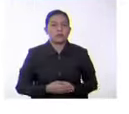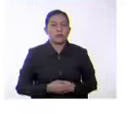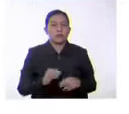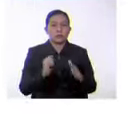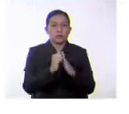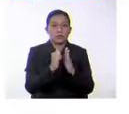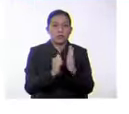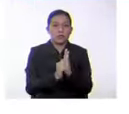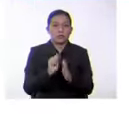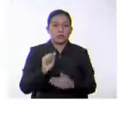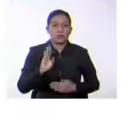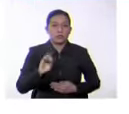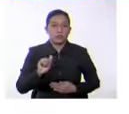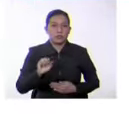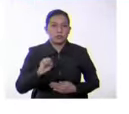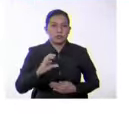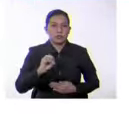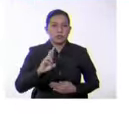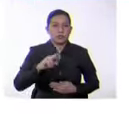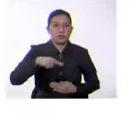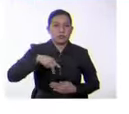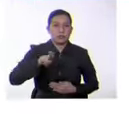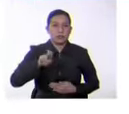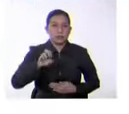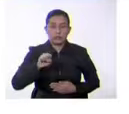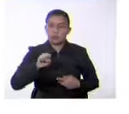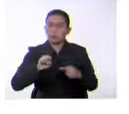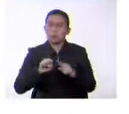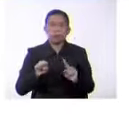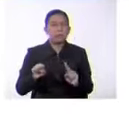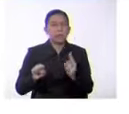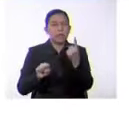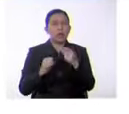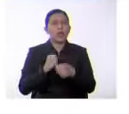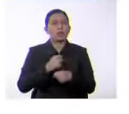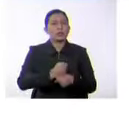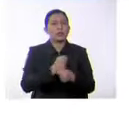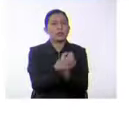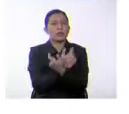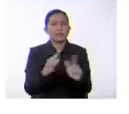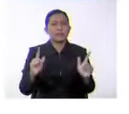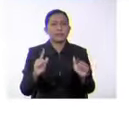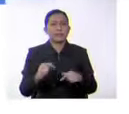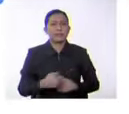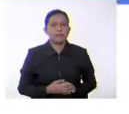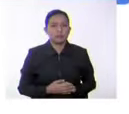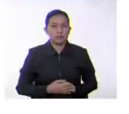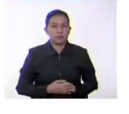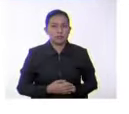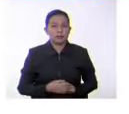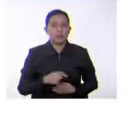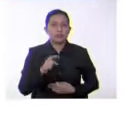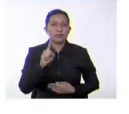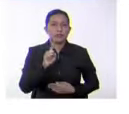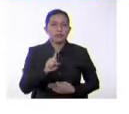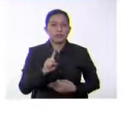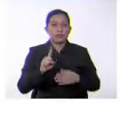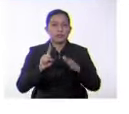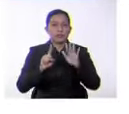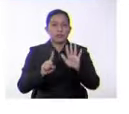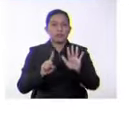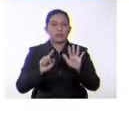es uno de los primeros documentos que garantizan las libertades. En